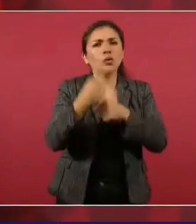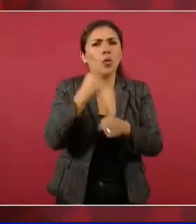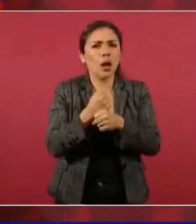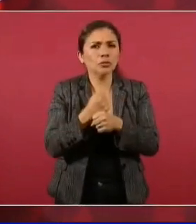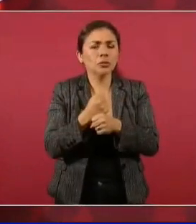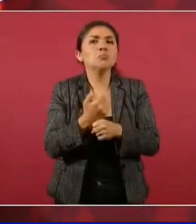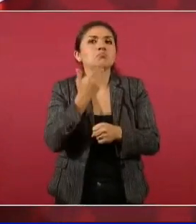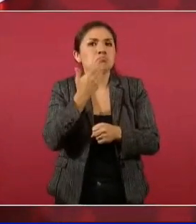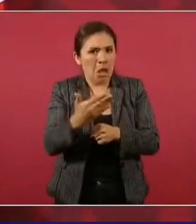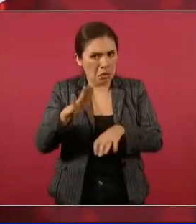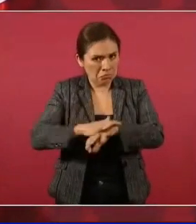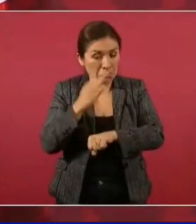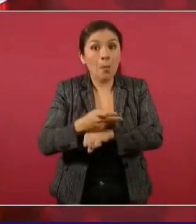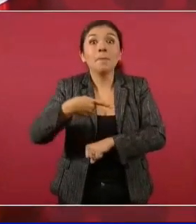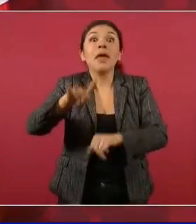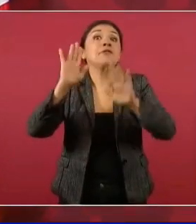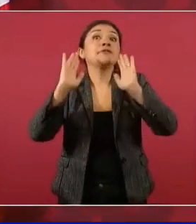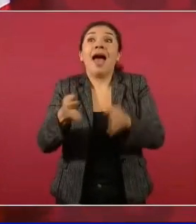cantar victoria todavía.